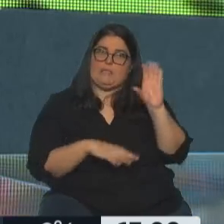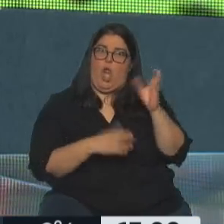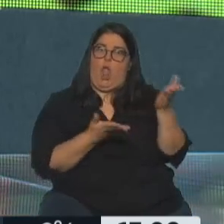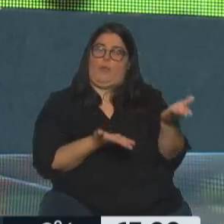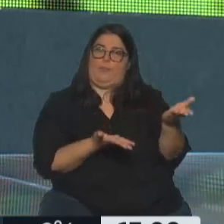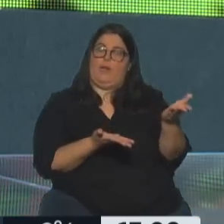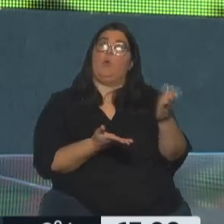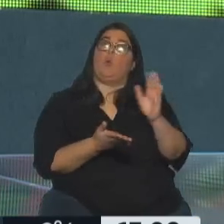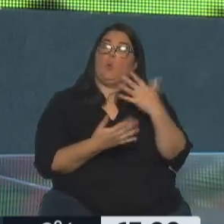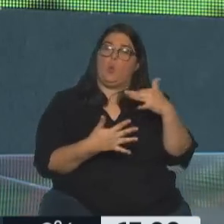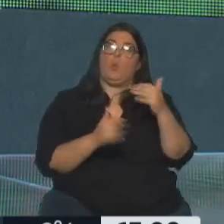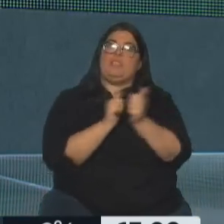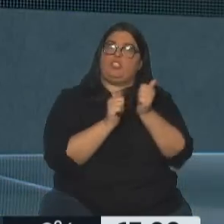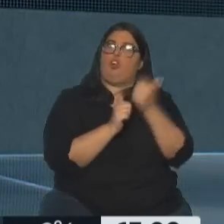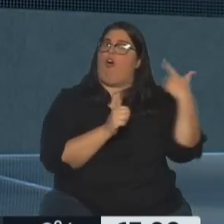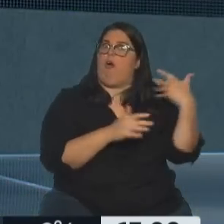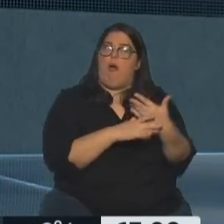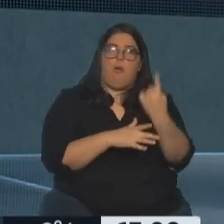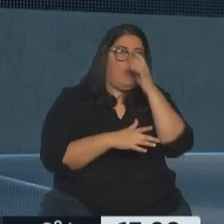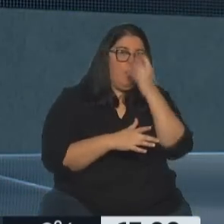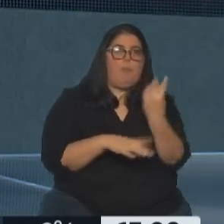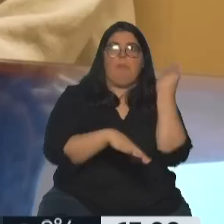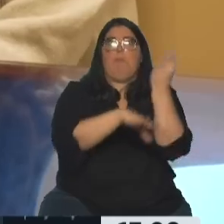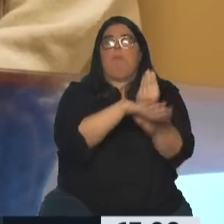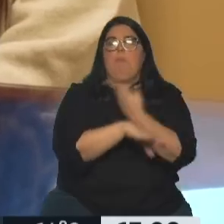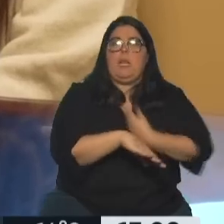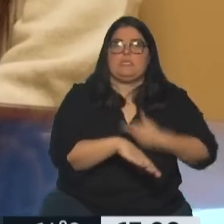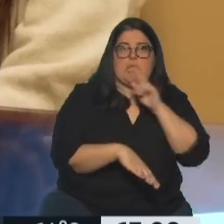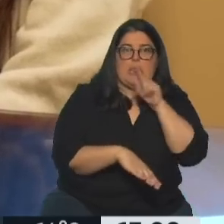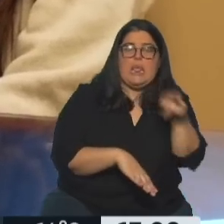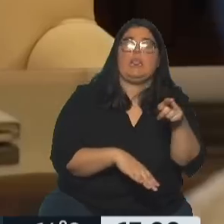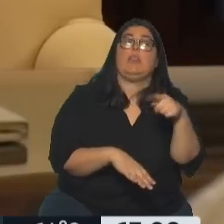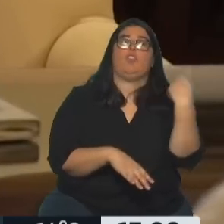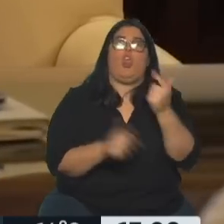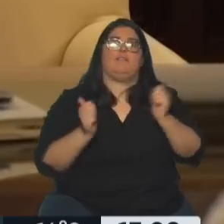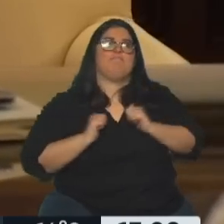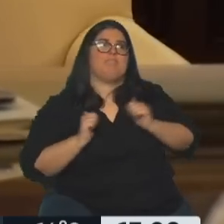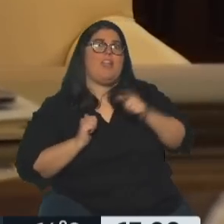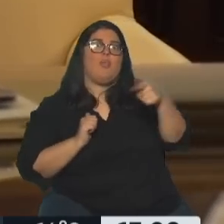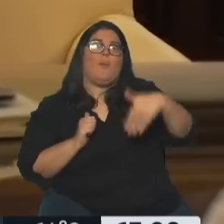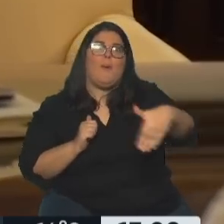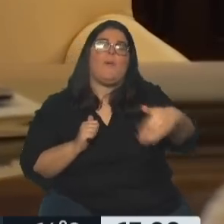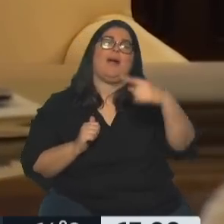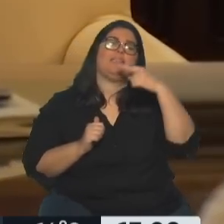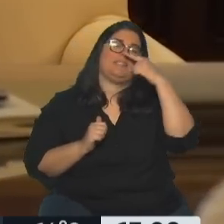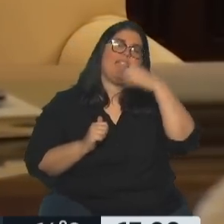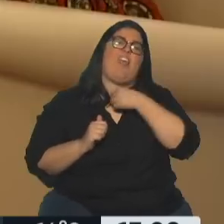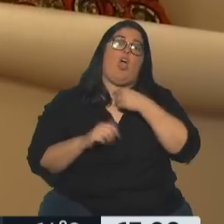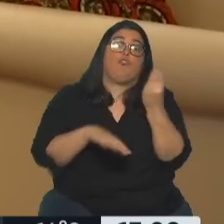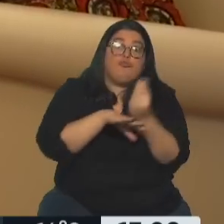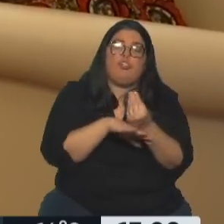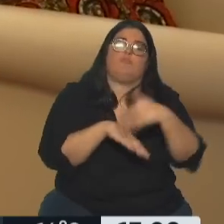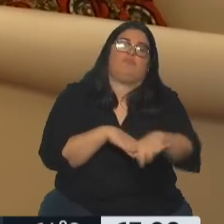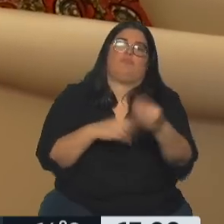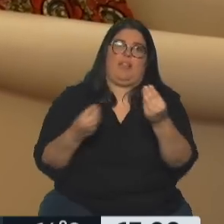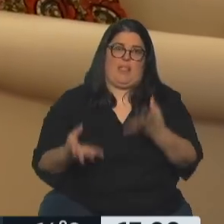es histórica su llegada, así que por ende también genera muchísimas expectativas lo que puede hacer a partir del 7 de agosto. Bien, hacemos